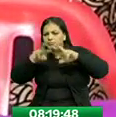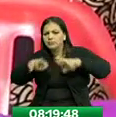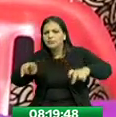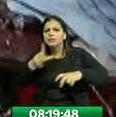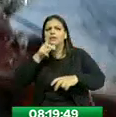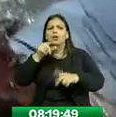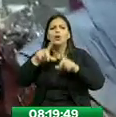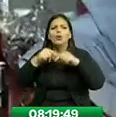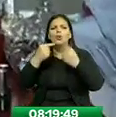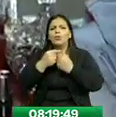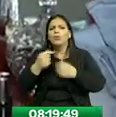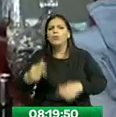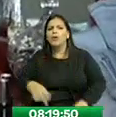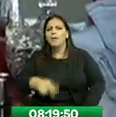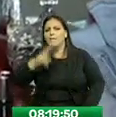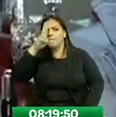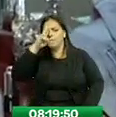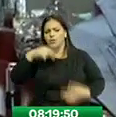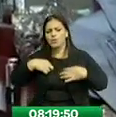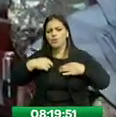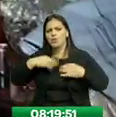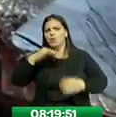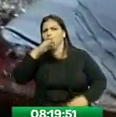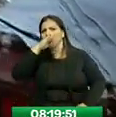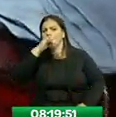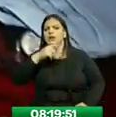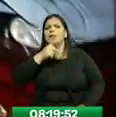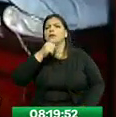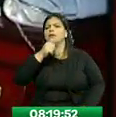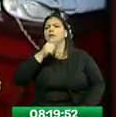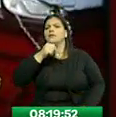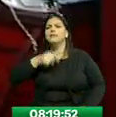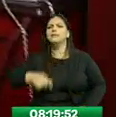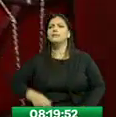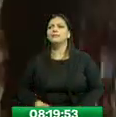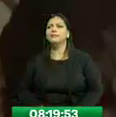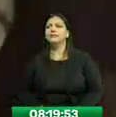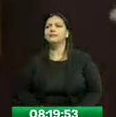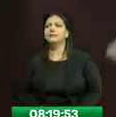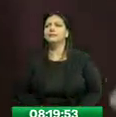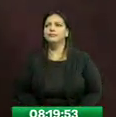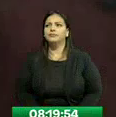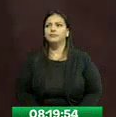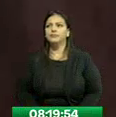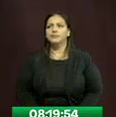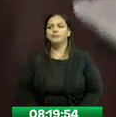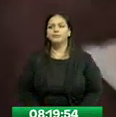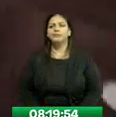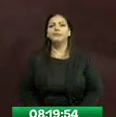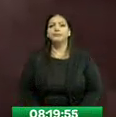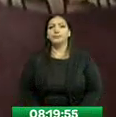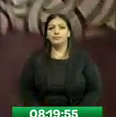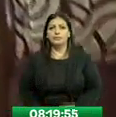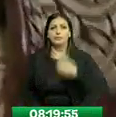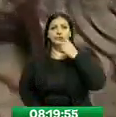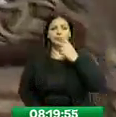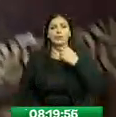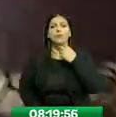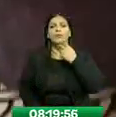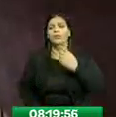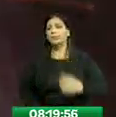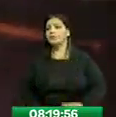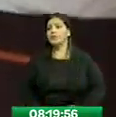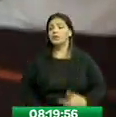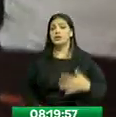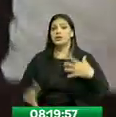ha golpeado con la misma modalidad a otros negocios de la ciudad. Aquí me trajeron por este lado y aquí así. Y aquí me